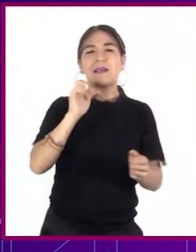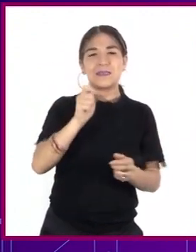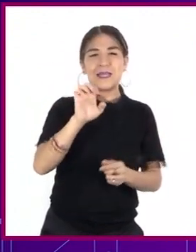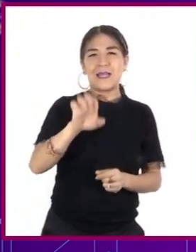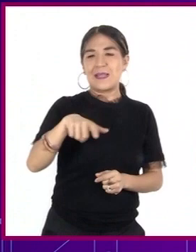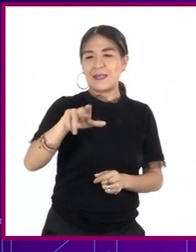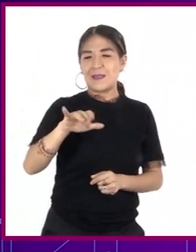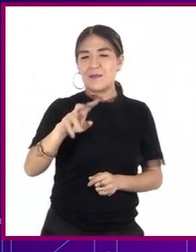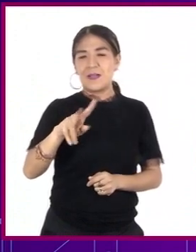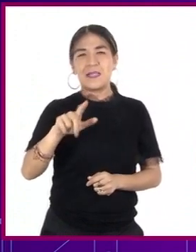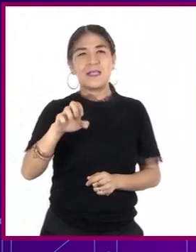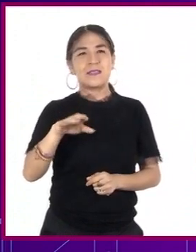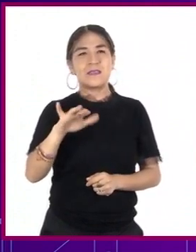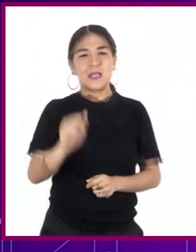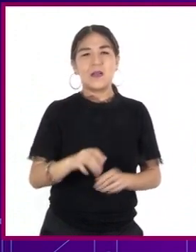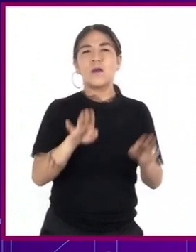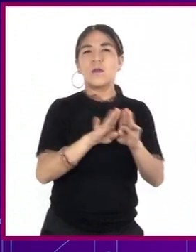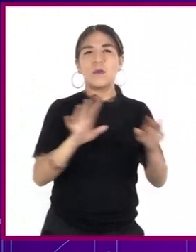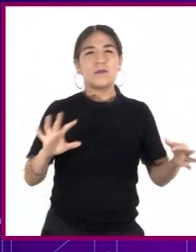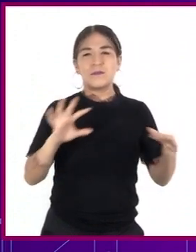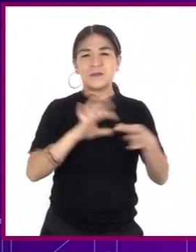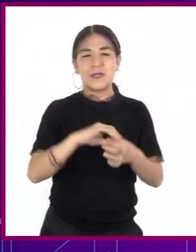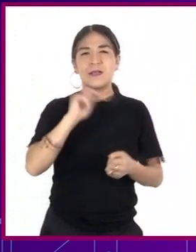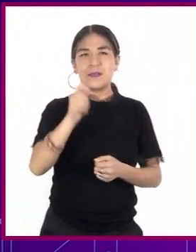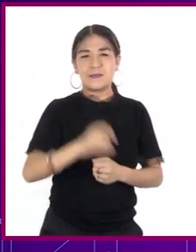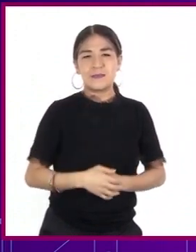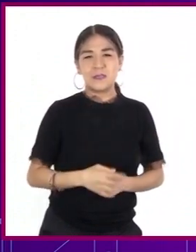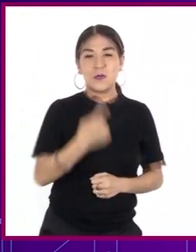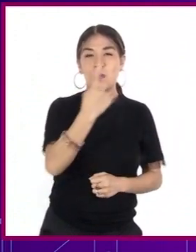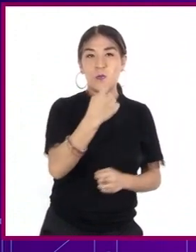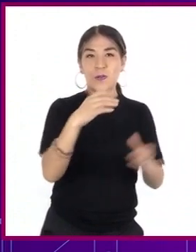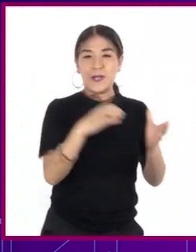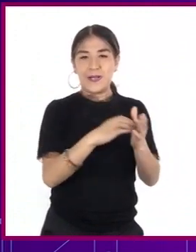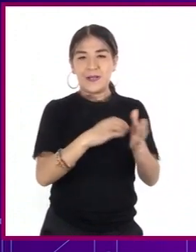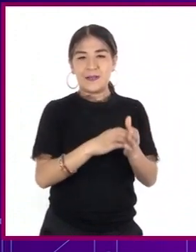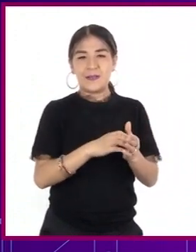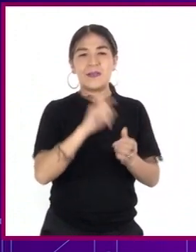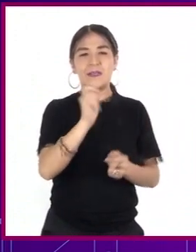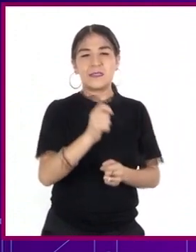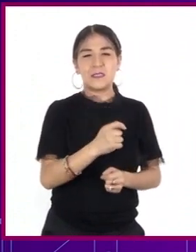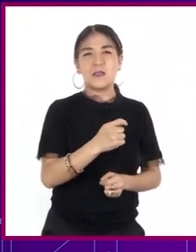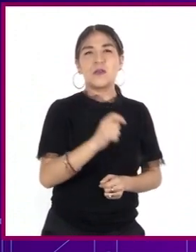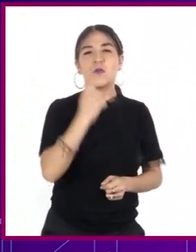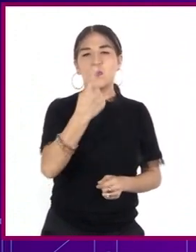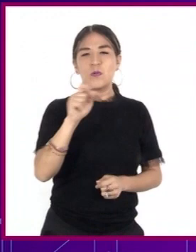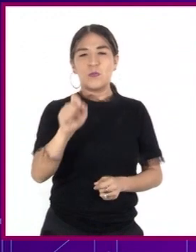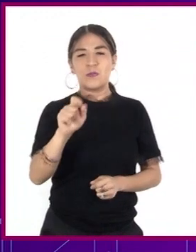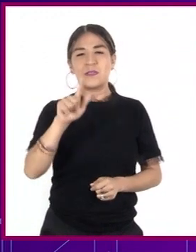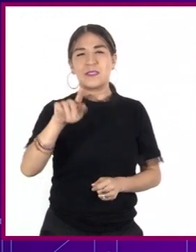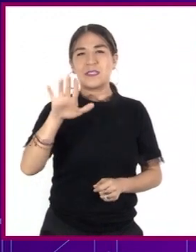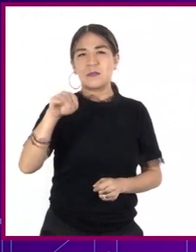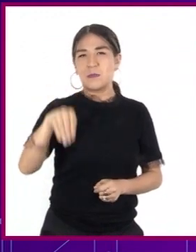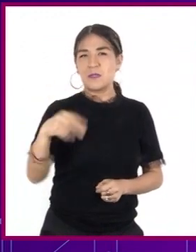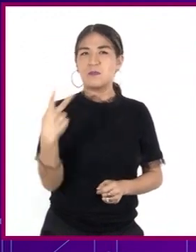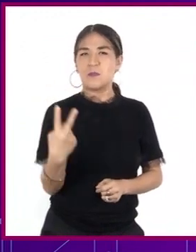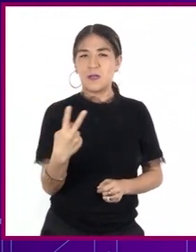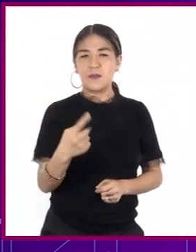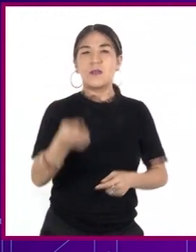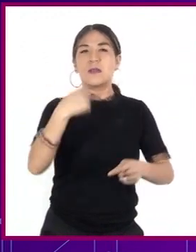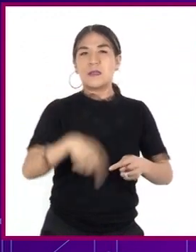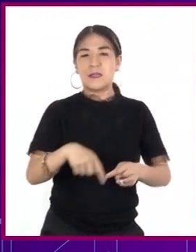Con ello establecemos la proporción. Una caja es a 1.75 metros cuadrados,